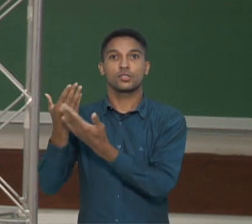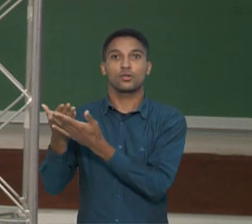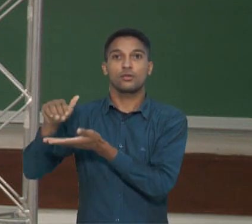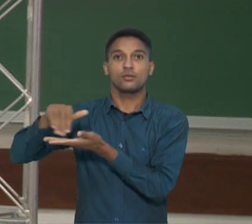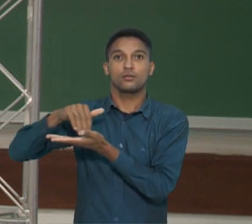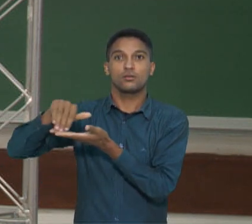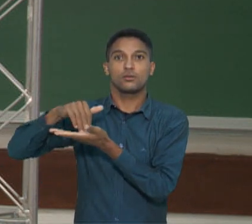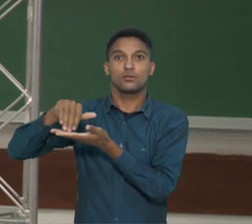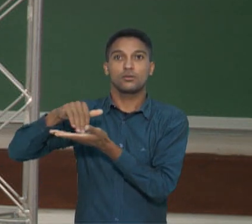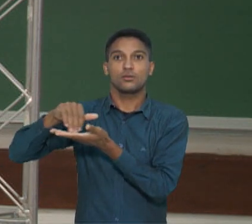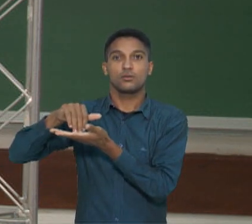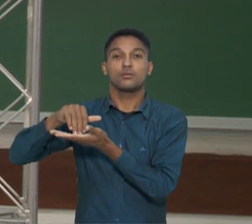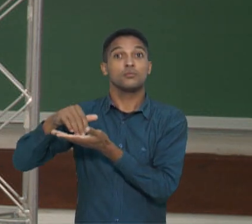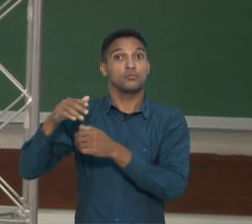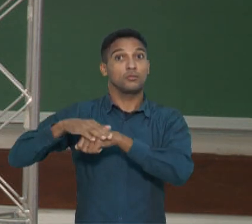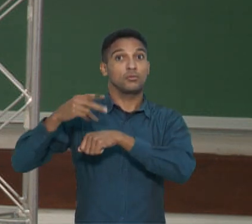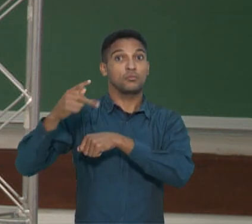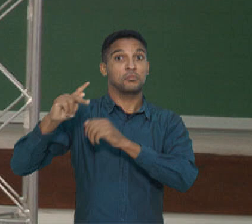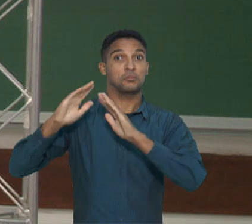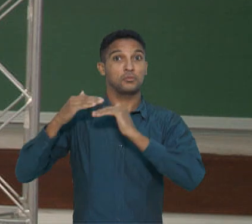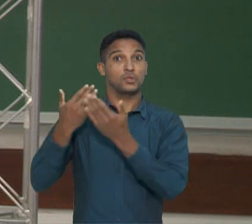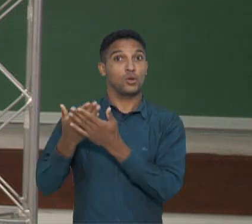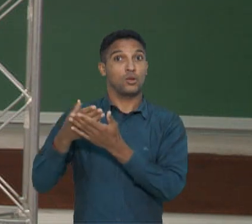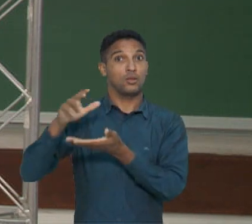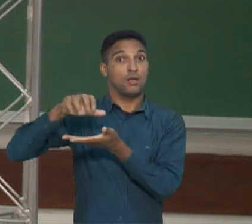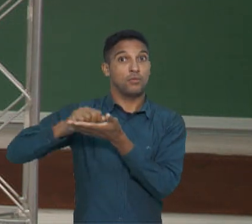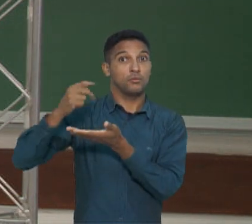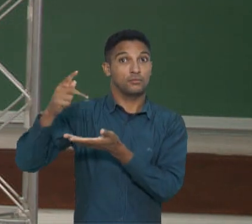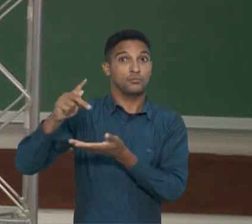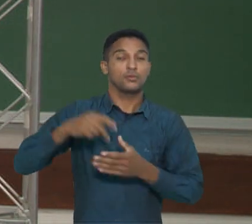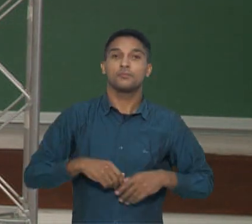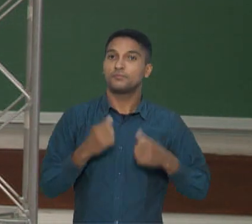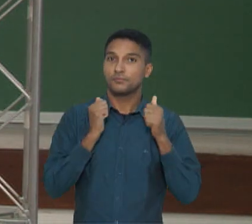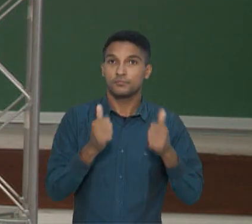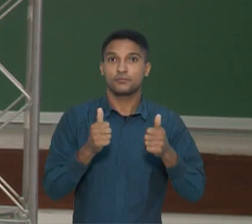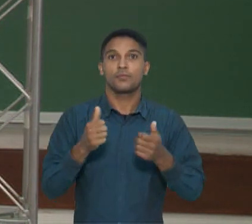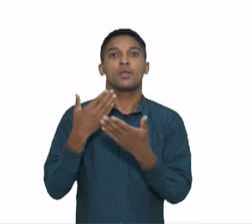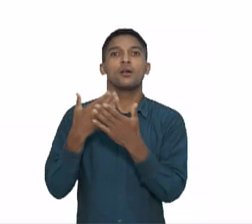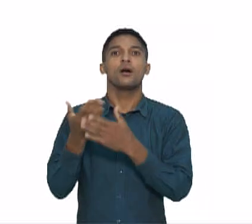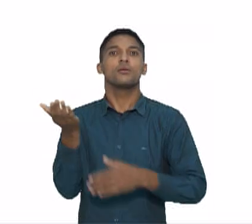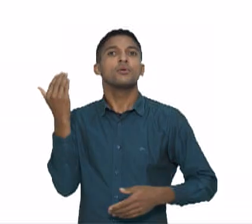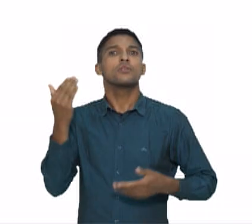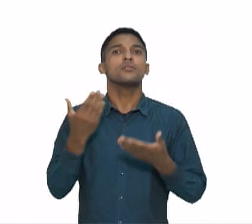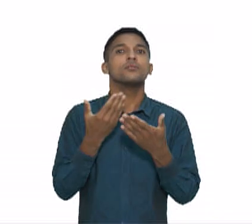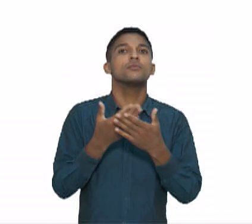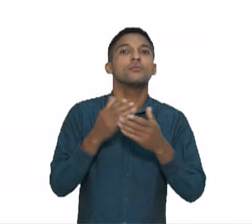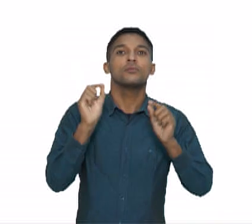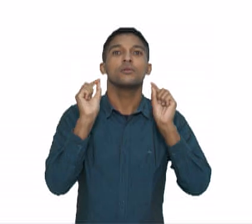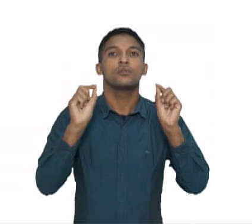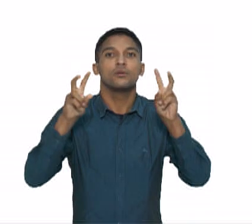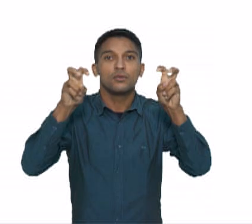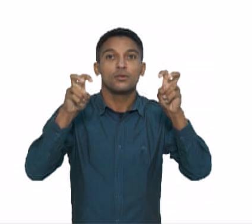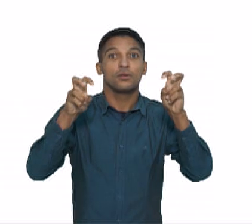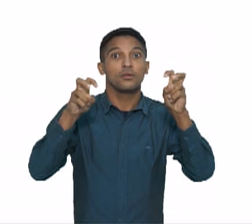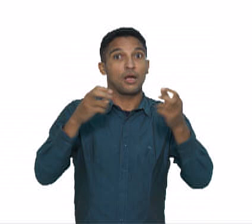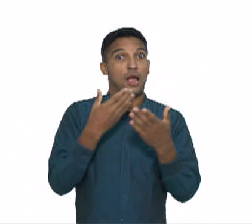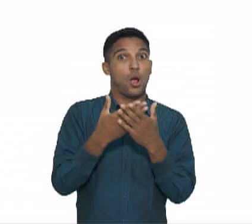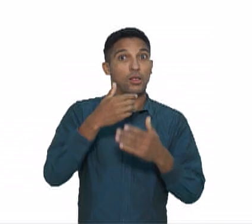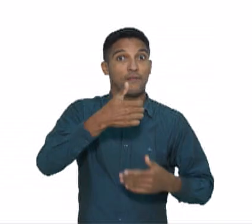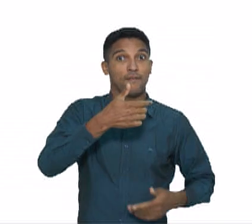escolar aí do colégio de vocês. Beleza? O que estudamos na aula passada, então, em la clase